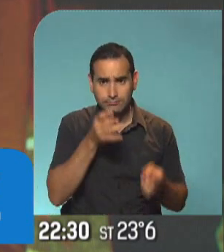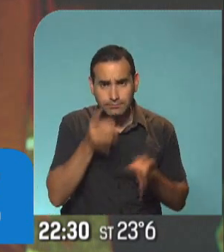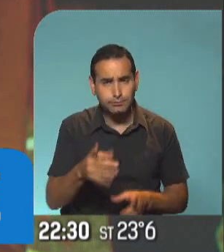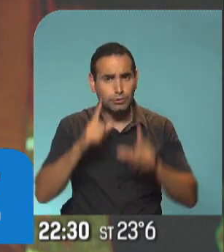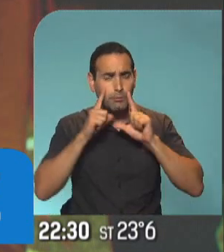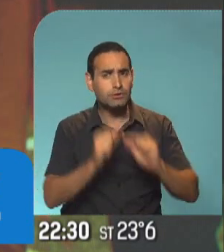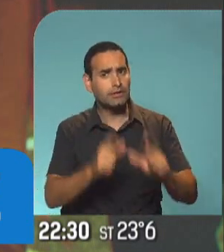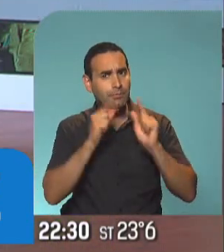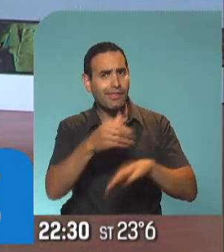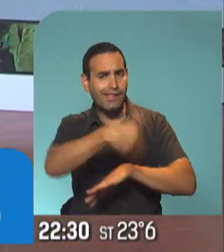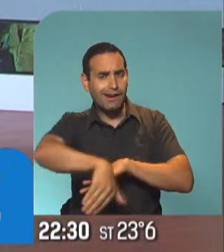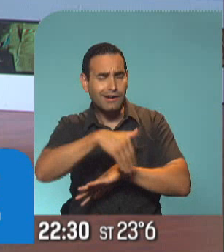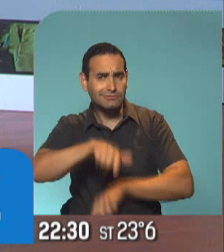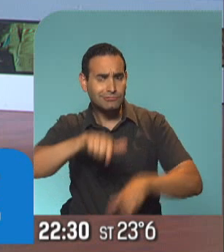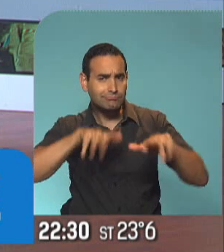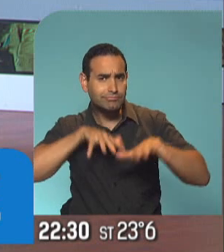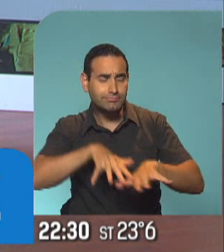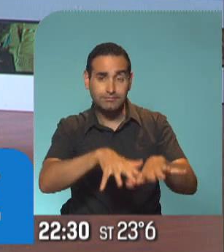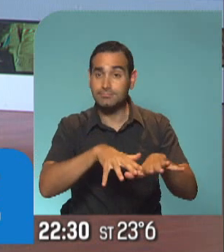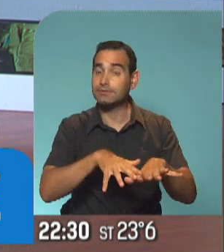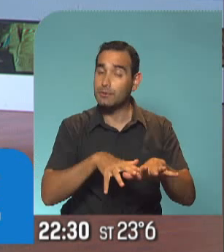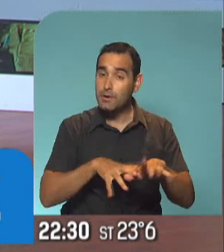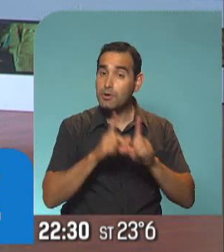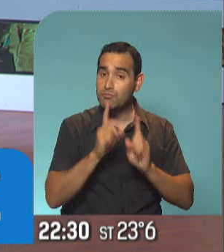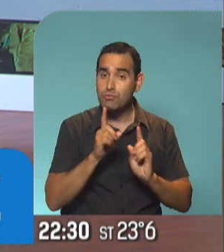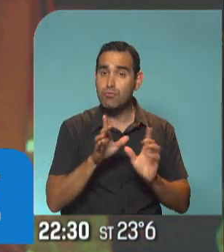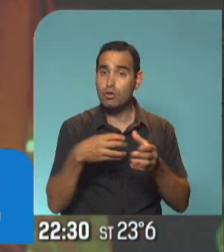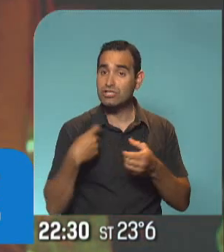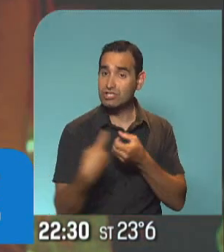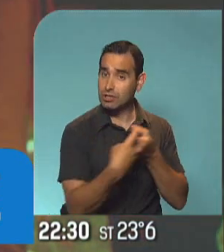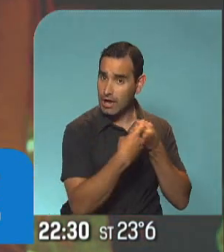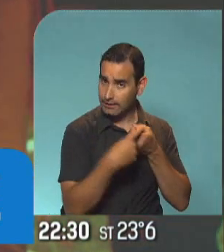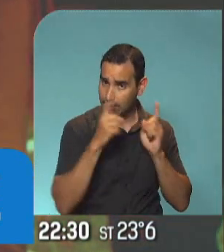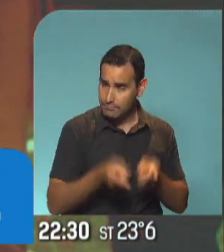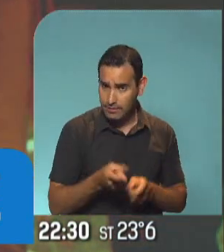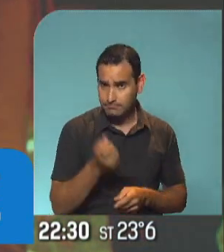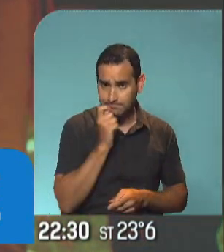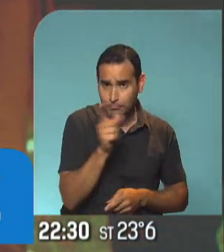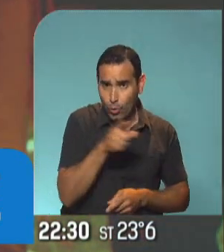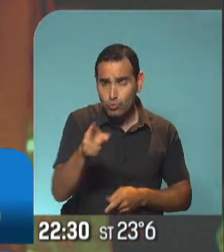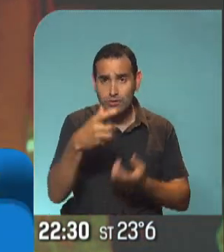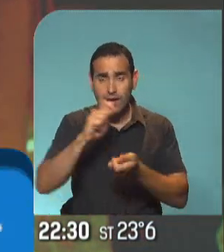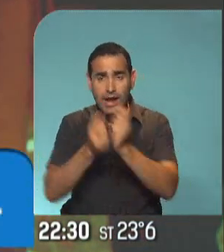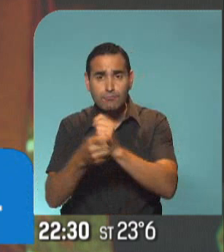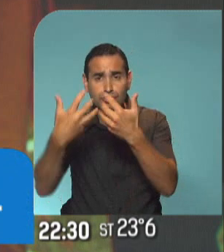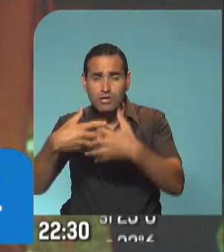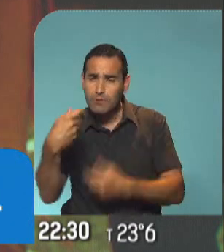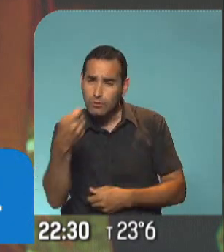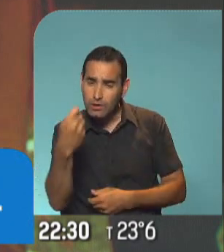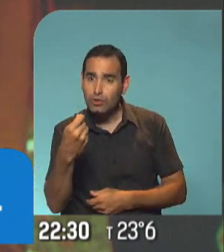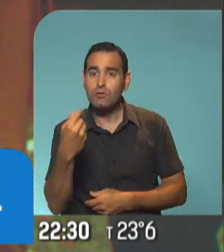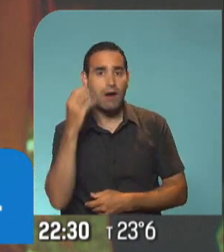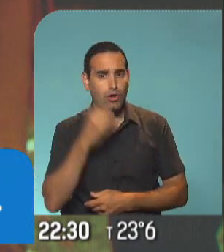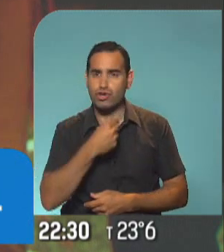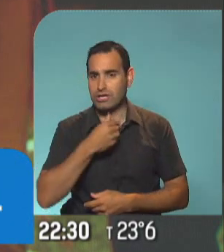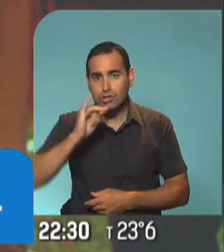protestas en las calles, reacción por parte de los sindicatos, esta reforma previsional que Macron quiere llevar a cabo en Francia,